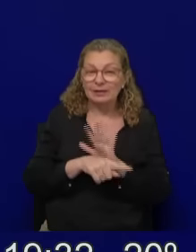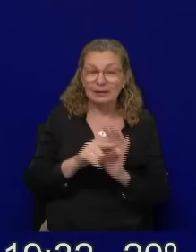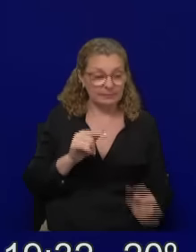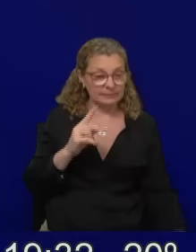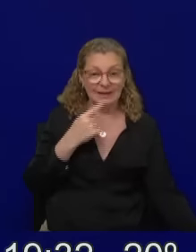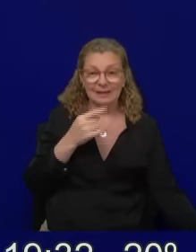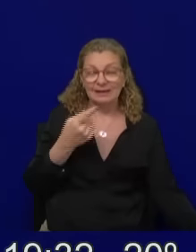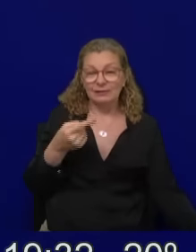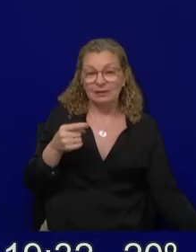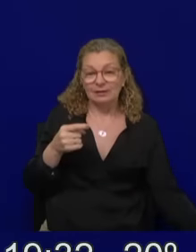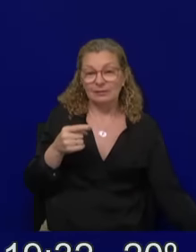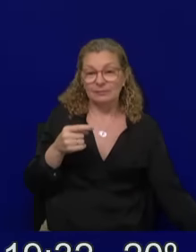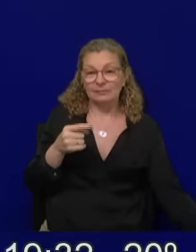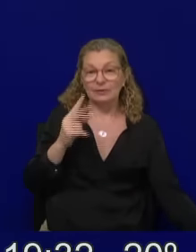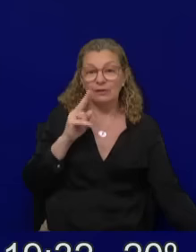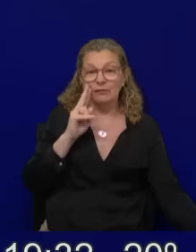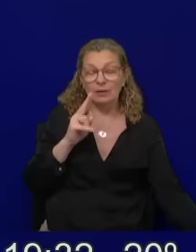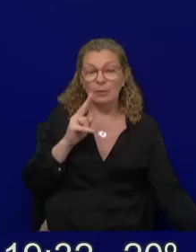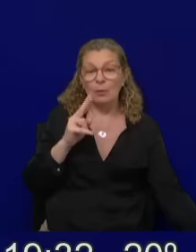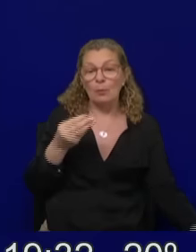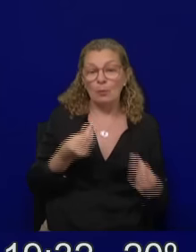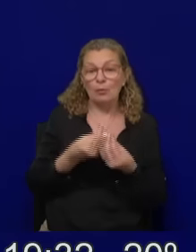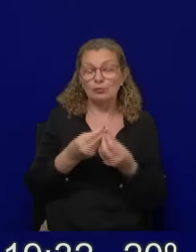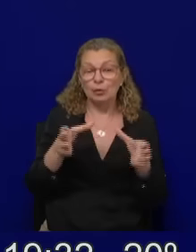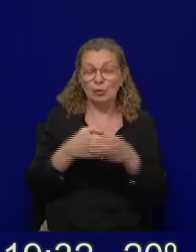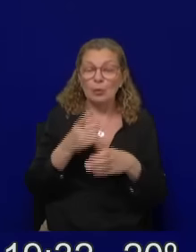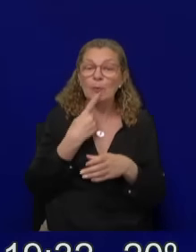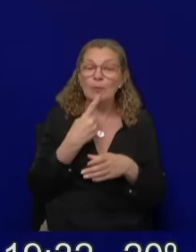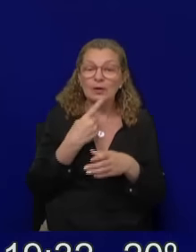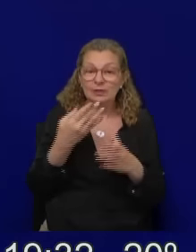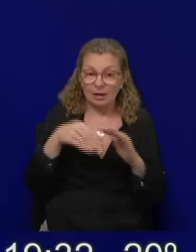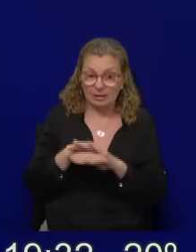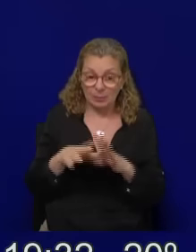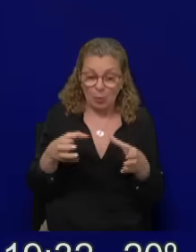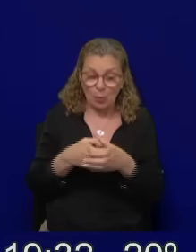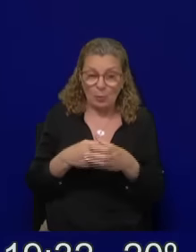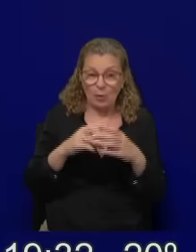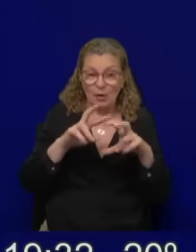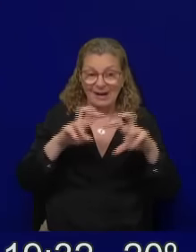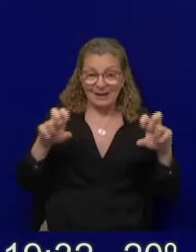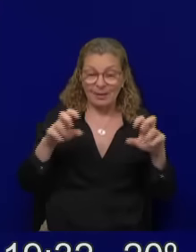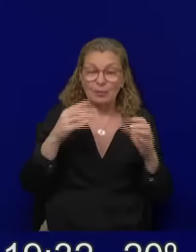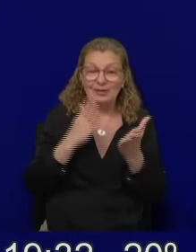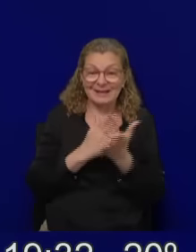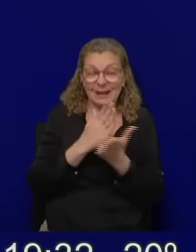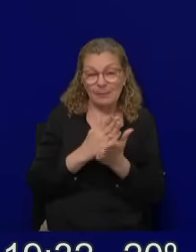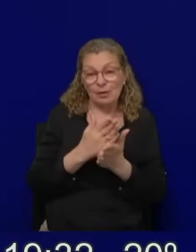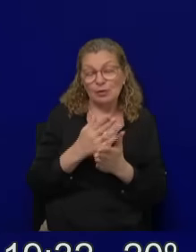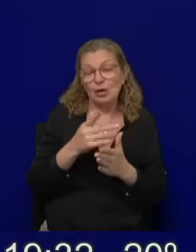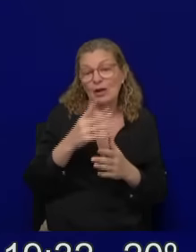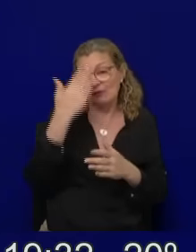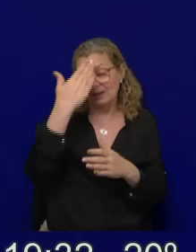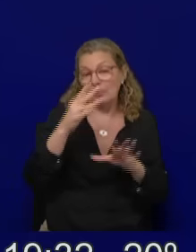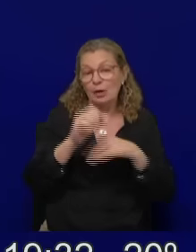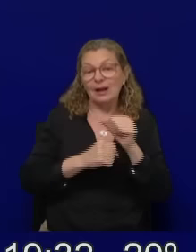tener elementos, que hoy esta foto que vemos de muchos partidos políticos, aunque no integren un mismo lema, como sí lo hizo el Frente Amplio desde